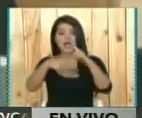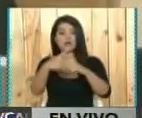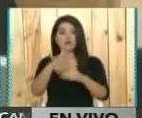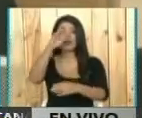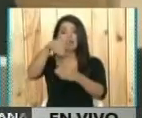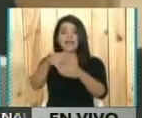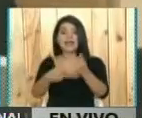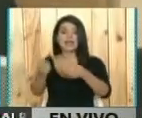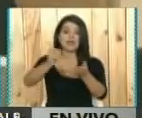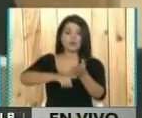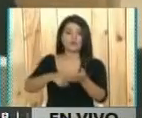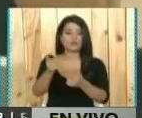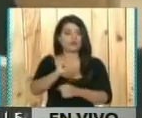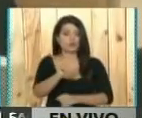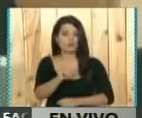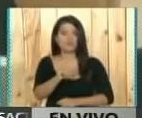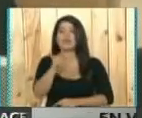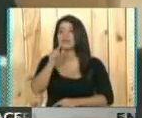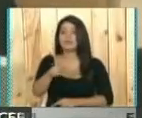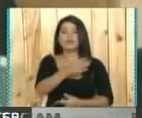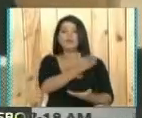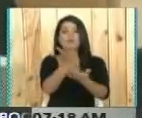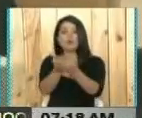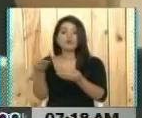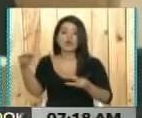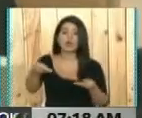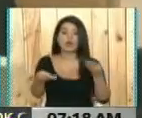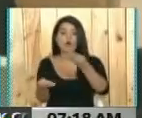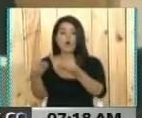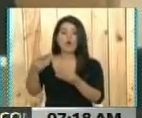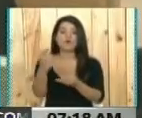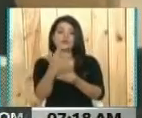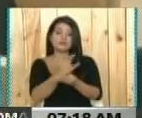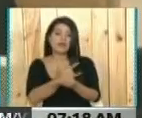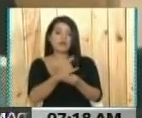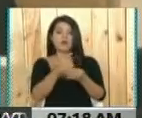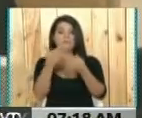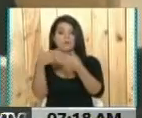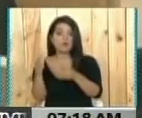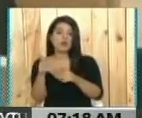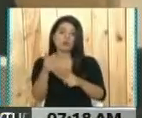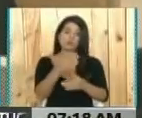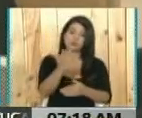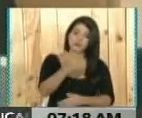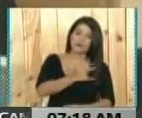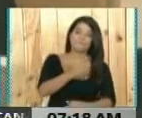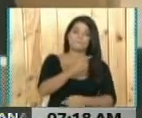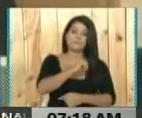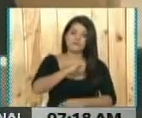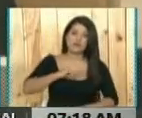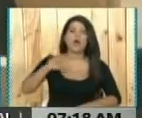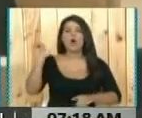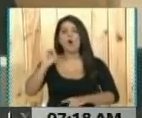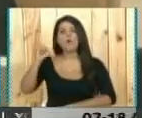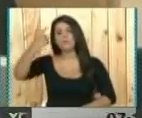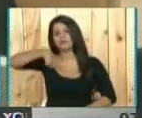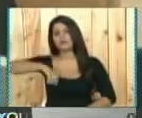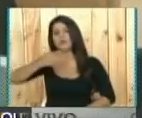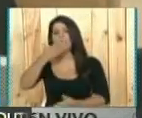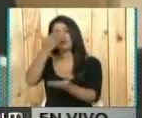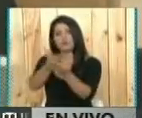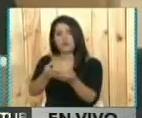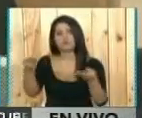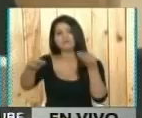postulados por universidades e instituciones públicas y privadas y por iniciativa particular ante un comité de postulaciones